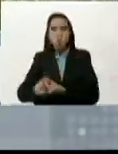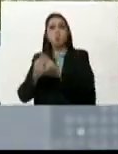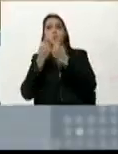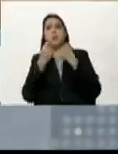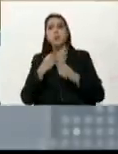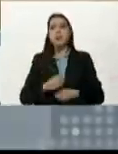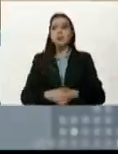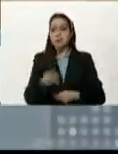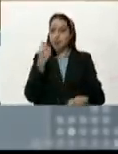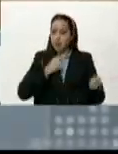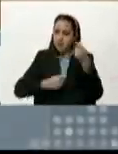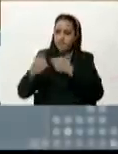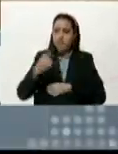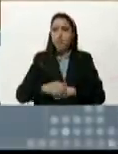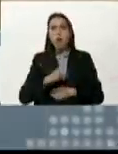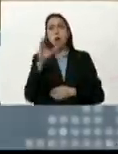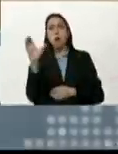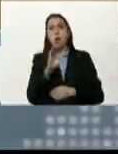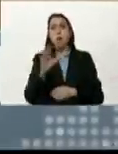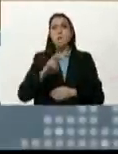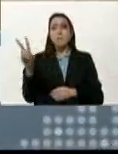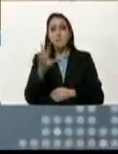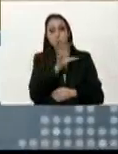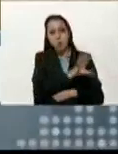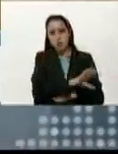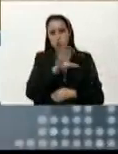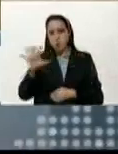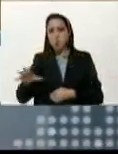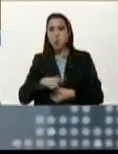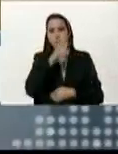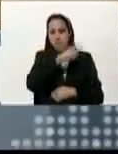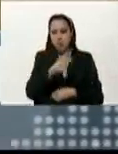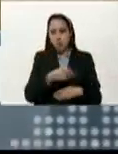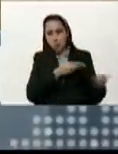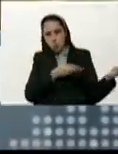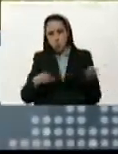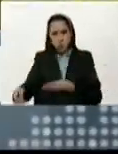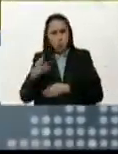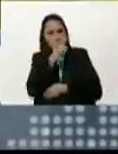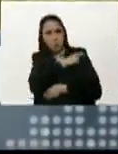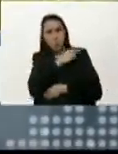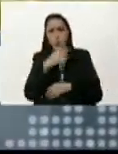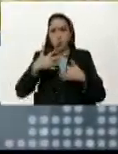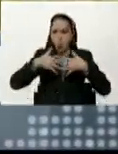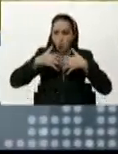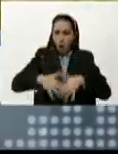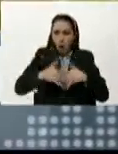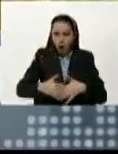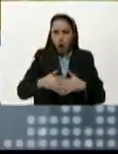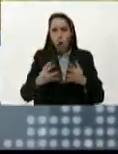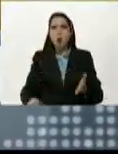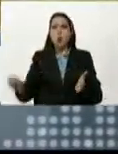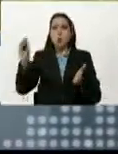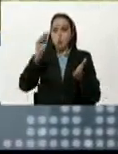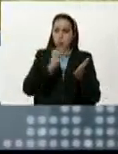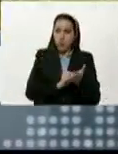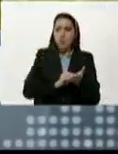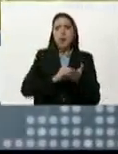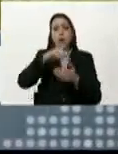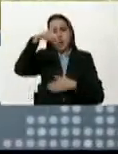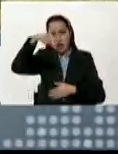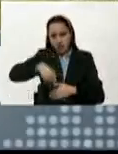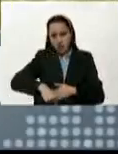entre colombia y venezuela invitó a los empresarios colombianos a retomar sus inversiones